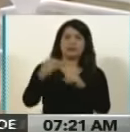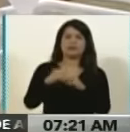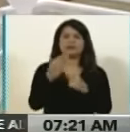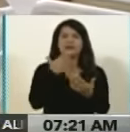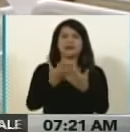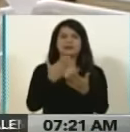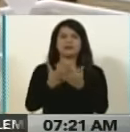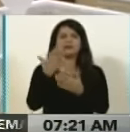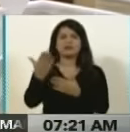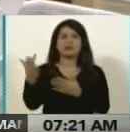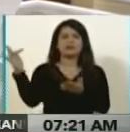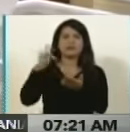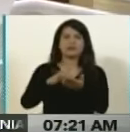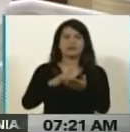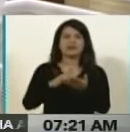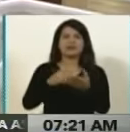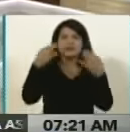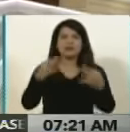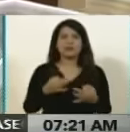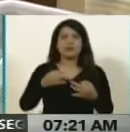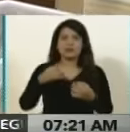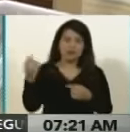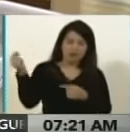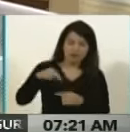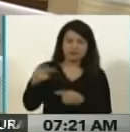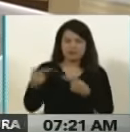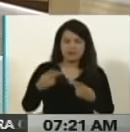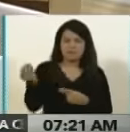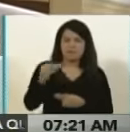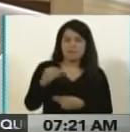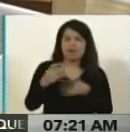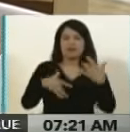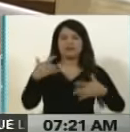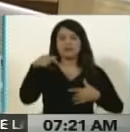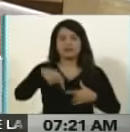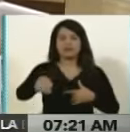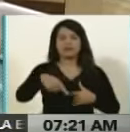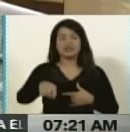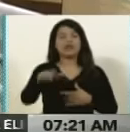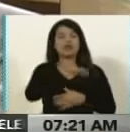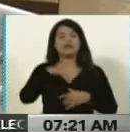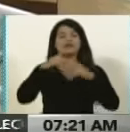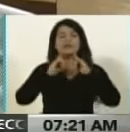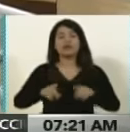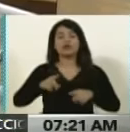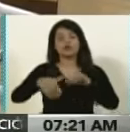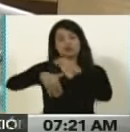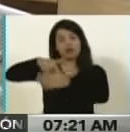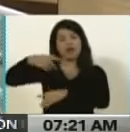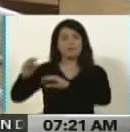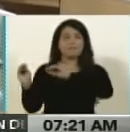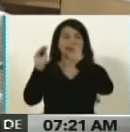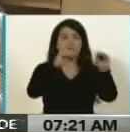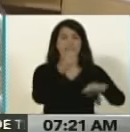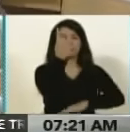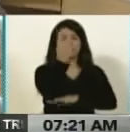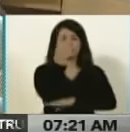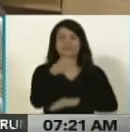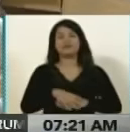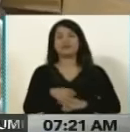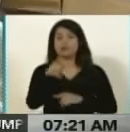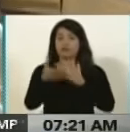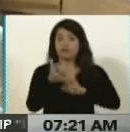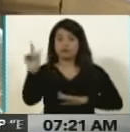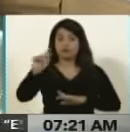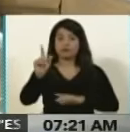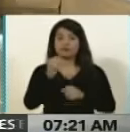Agradecemos, por supuesto, tu presencia. Estamos seguros que te vamos a ver durante toda esta movilización, desde el Cementerio del Sur hasta el Panteón Nacional. Ustedes no se apartan, que ya venimos